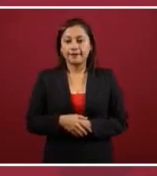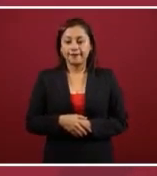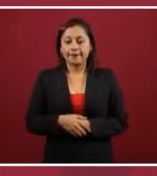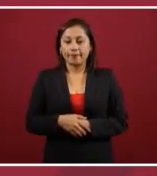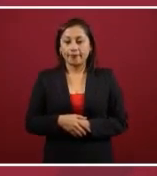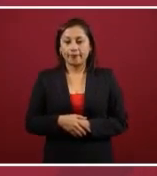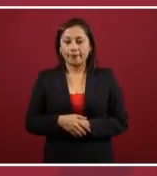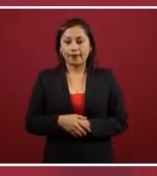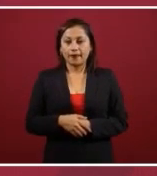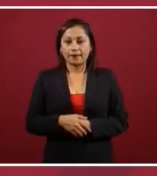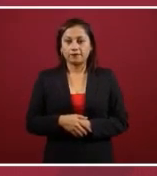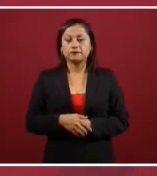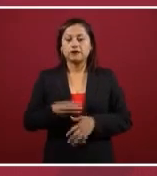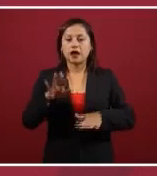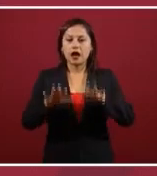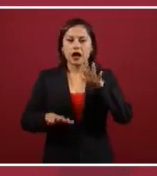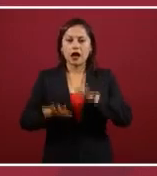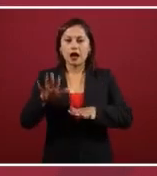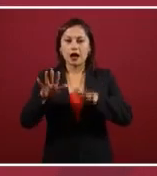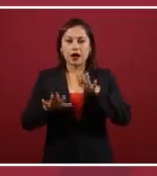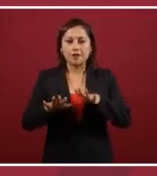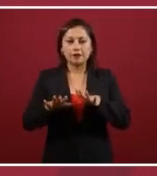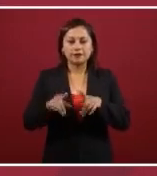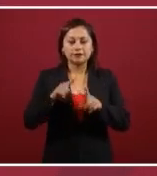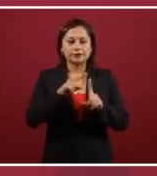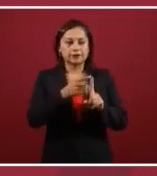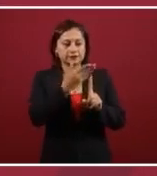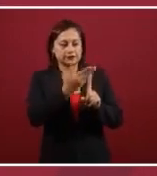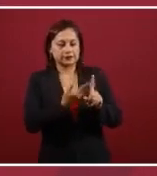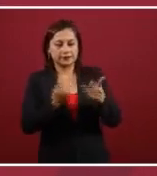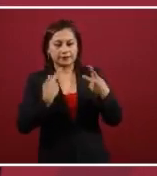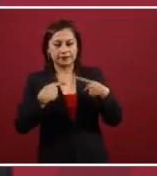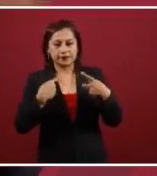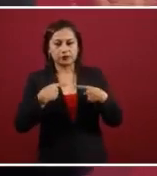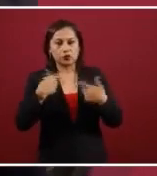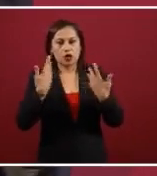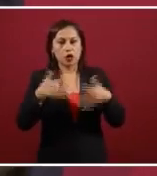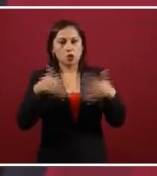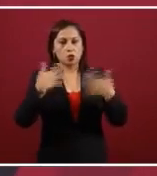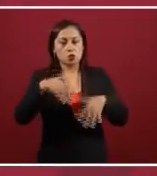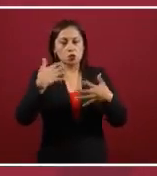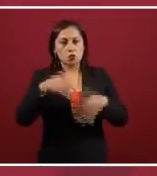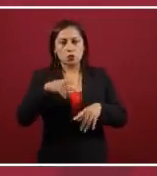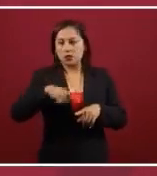lo sensacionalista del caso, se exagera.